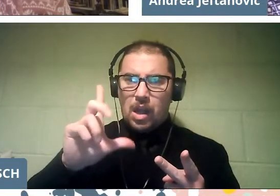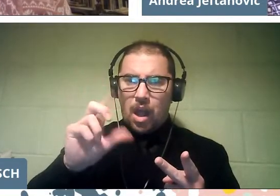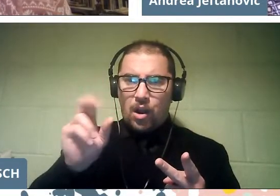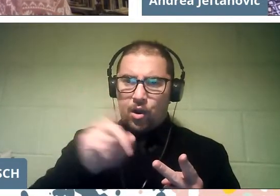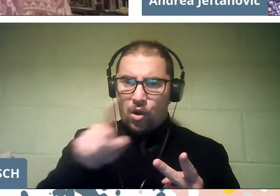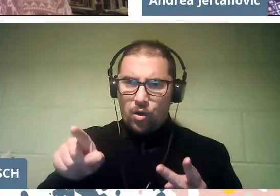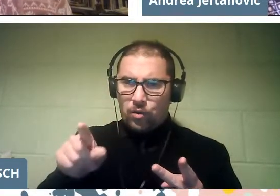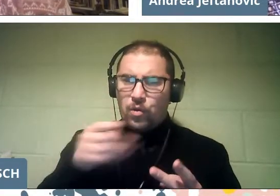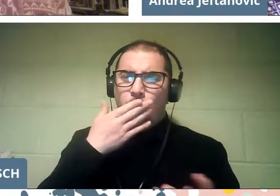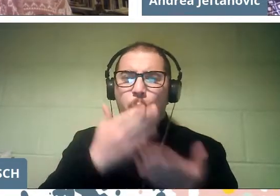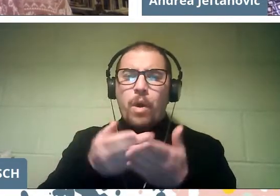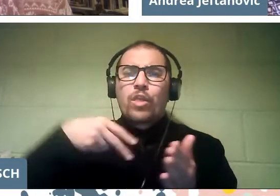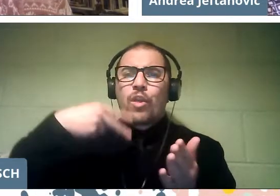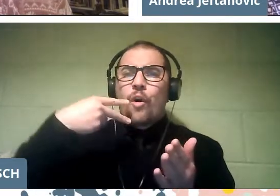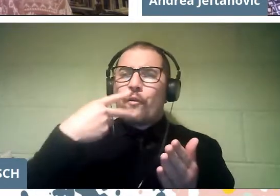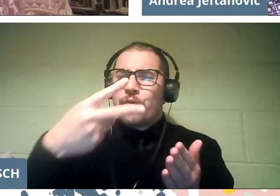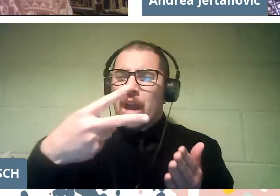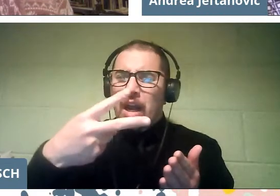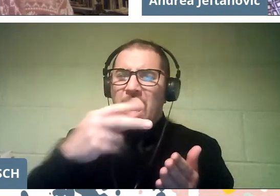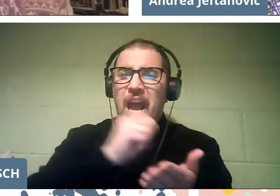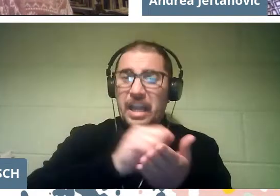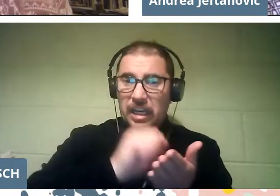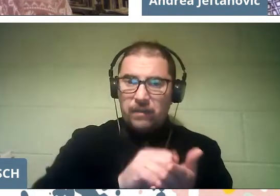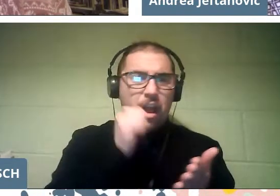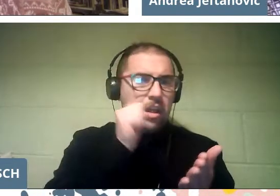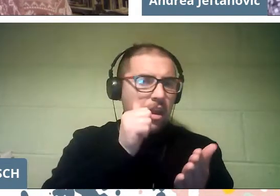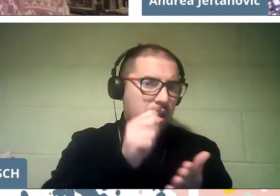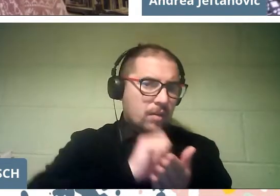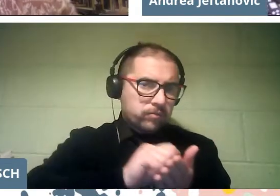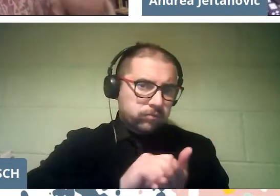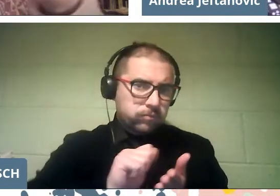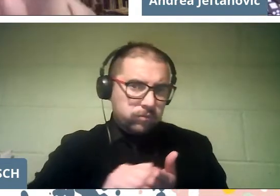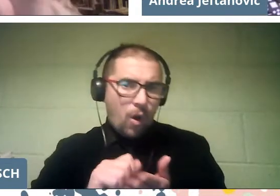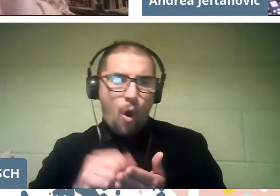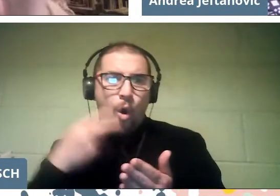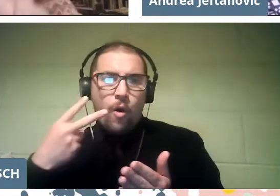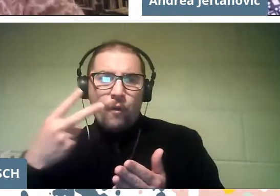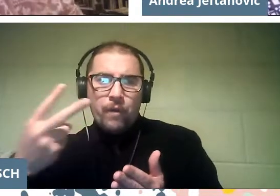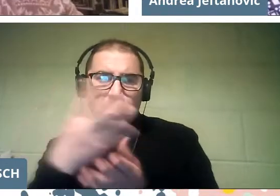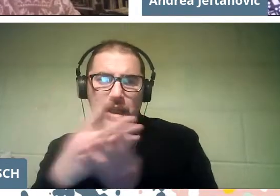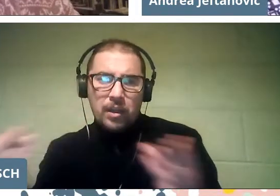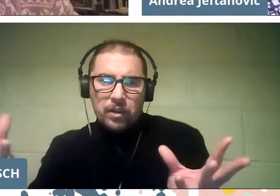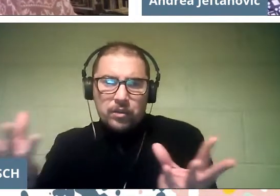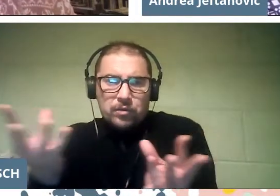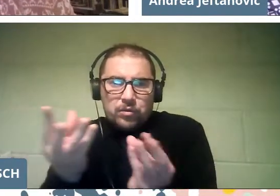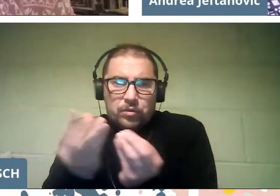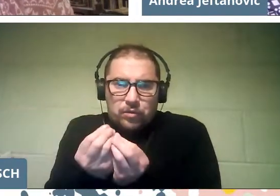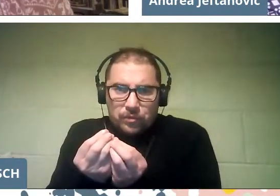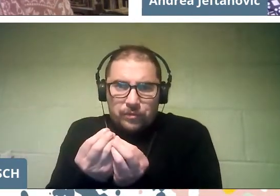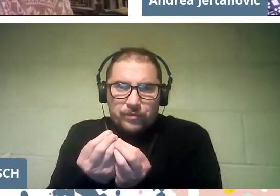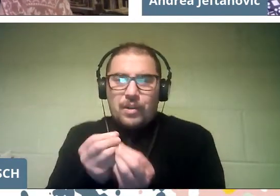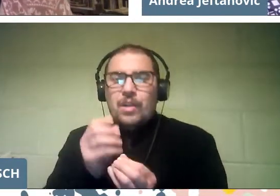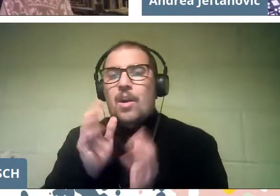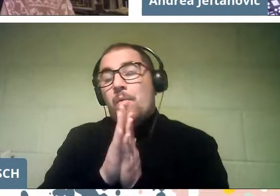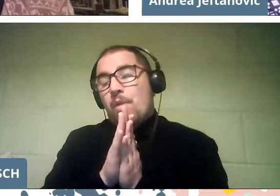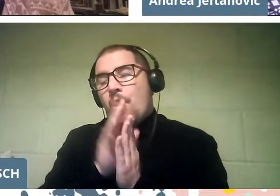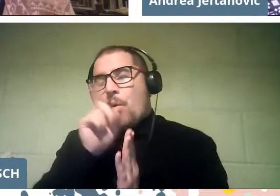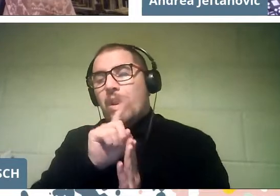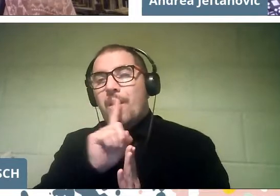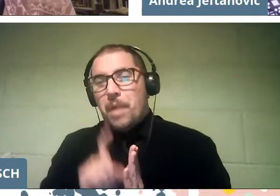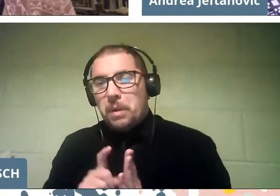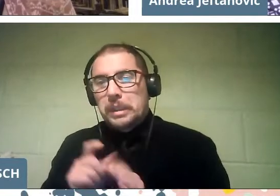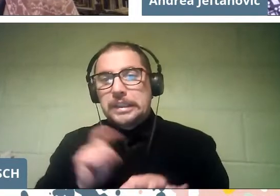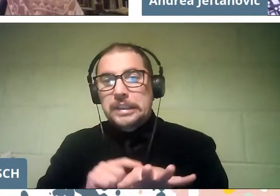viajas, ¿en qué momento escribes? ¿Día a día o una vez que llegas a casa? Por favor, esta tiene que ser la última pregunta porque